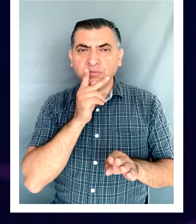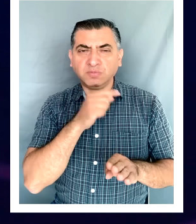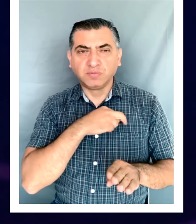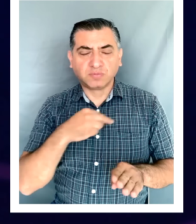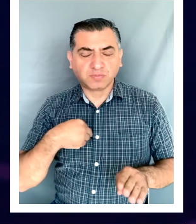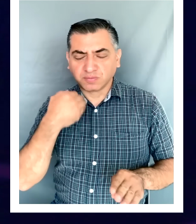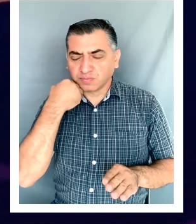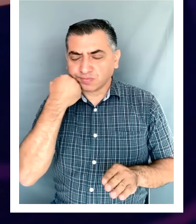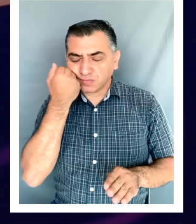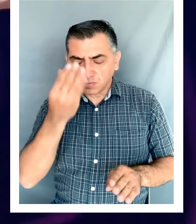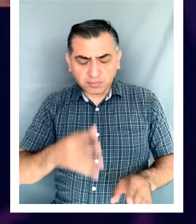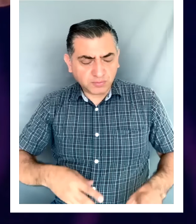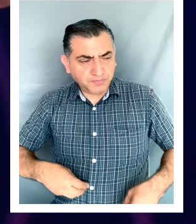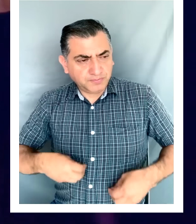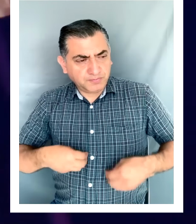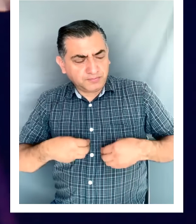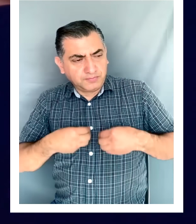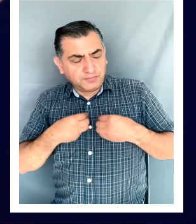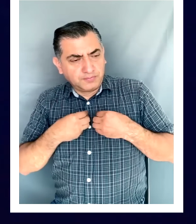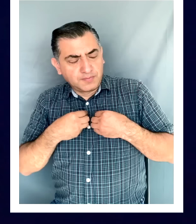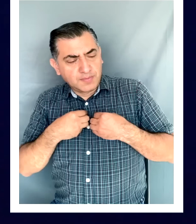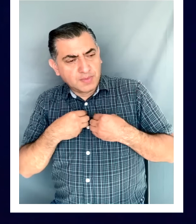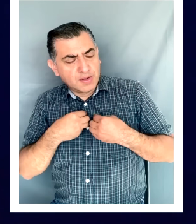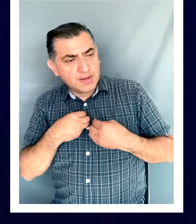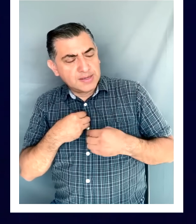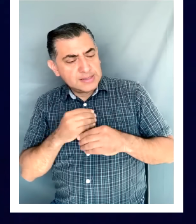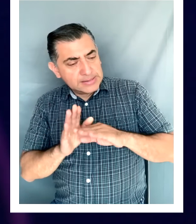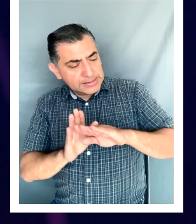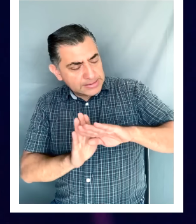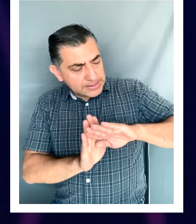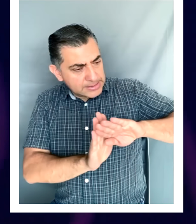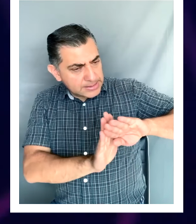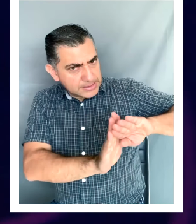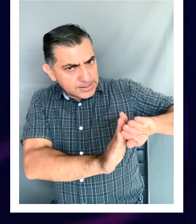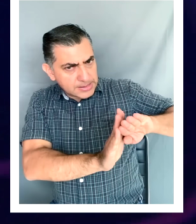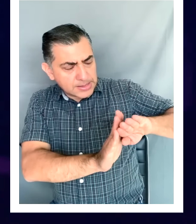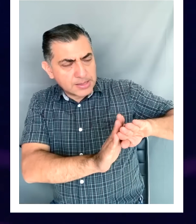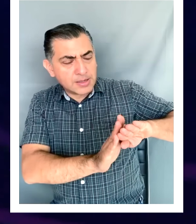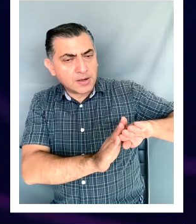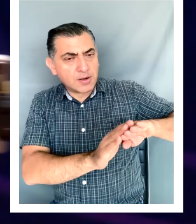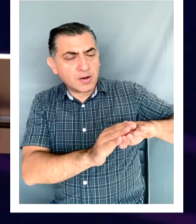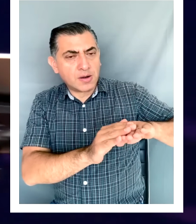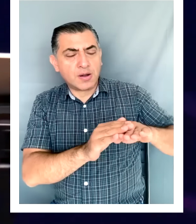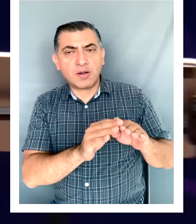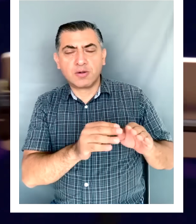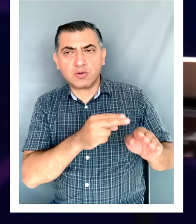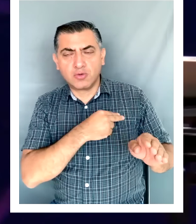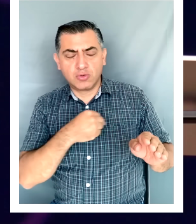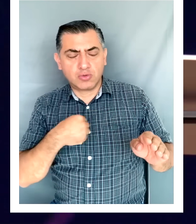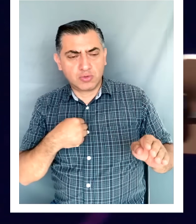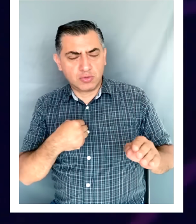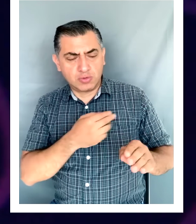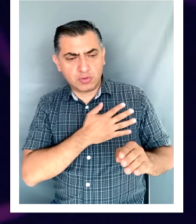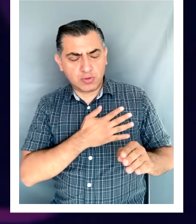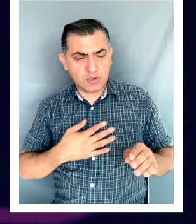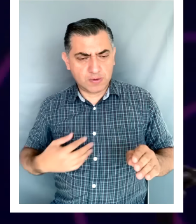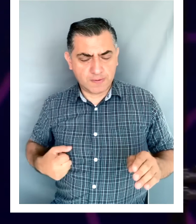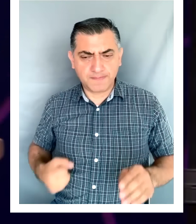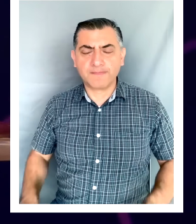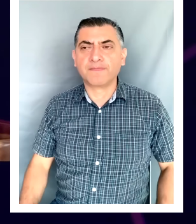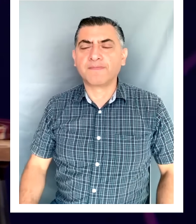vivir independientemente de la forma como vive nuestros hijos una paternidad responsable